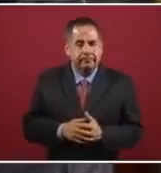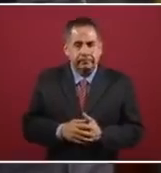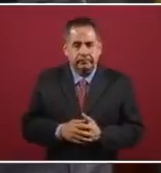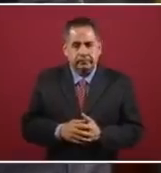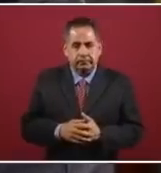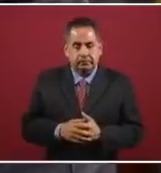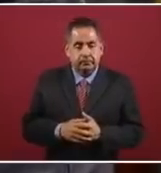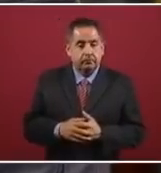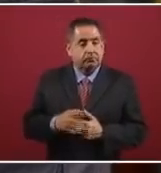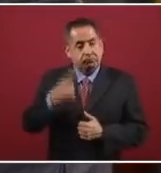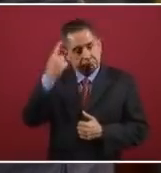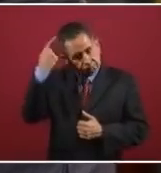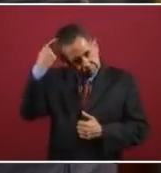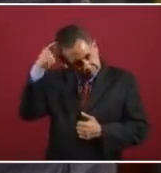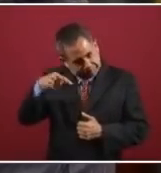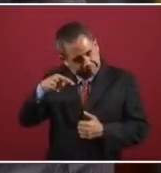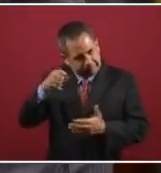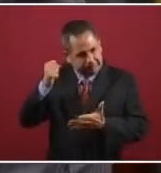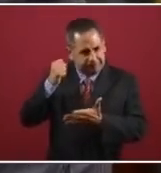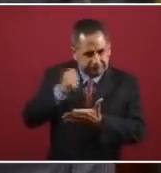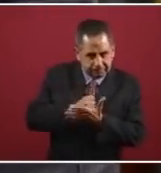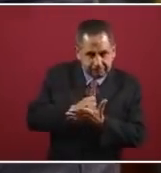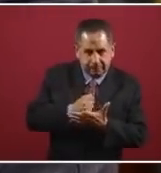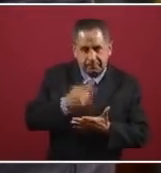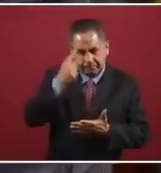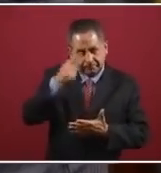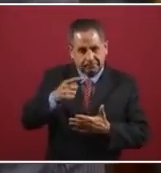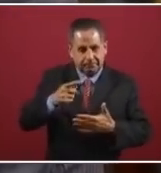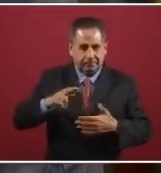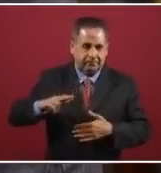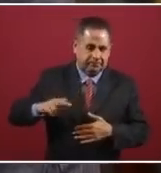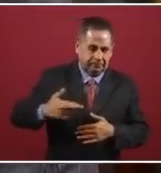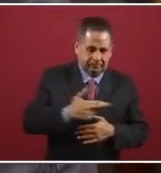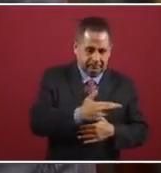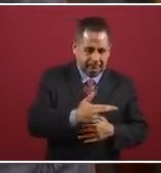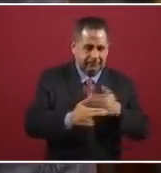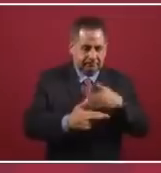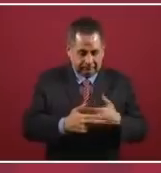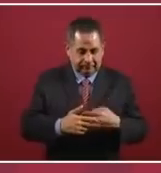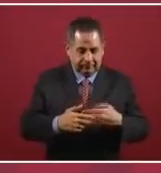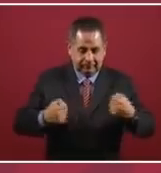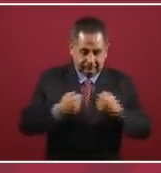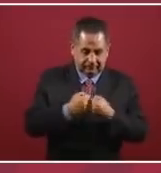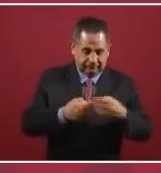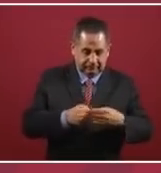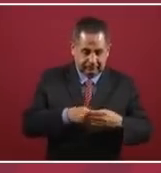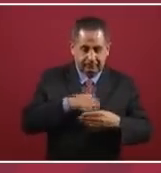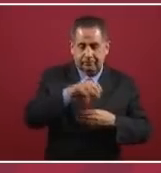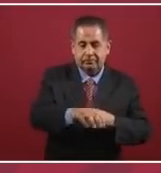y como se impone el río como frontera,